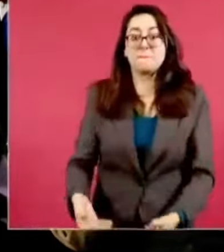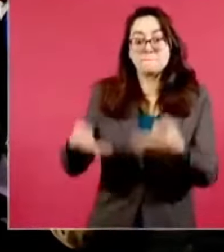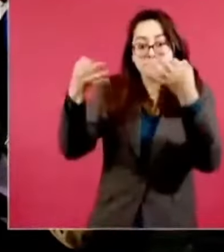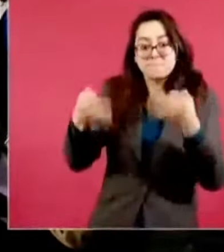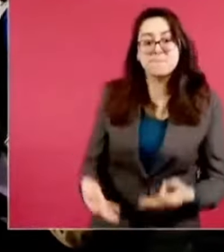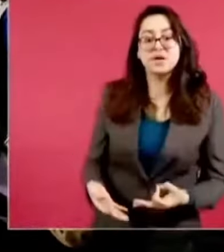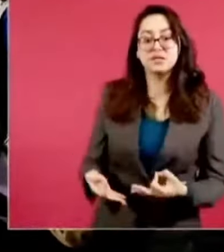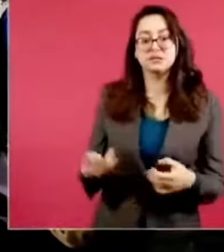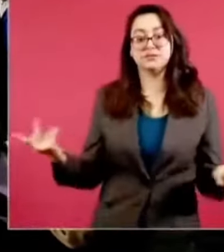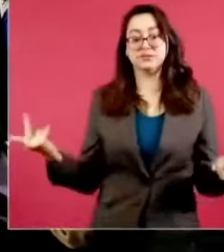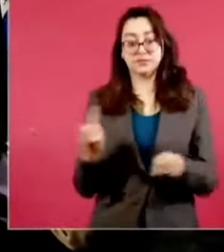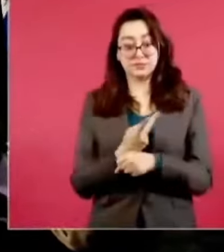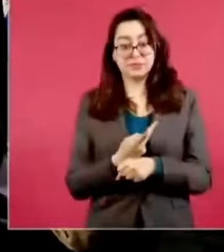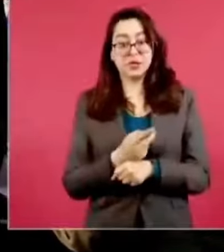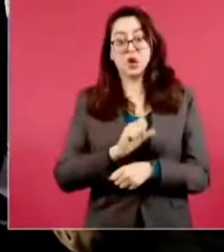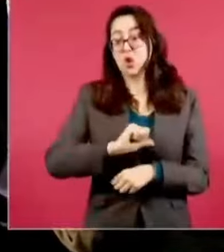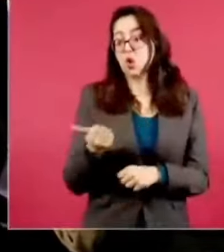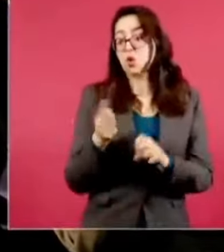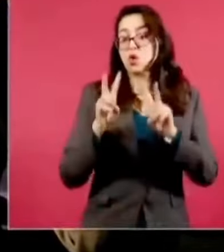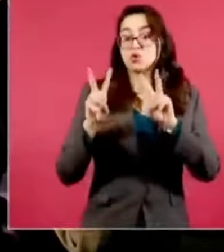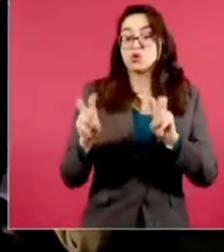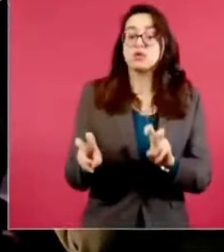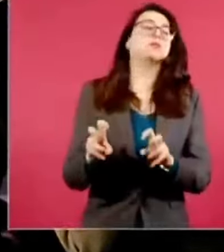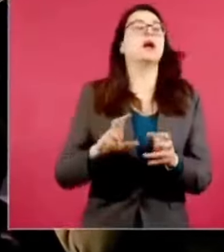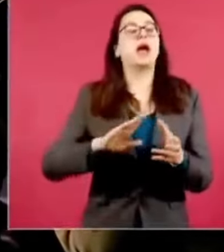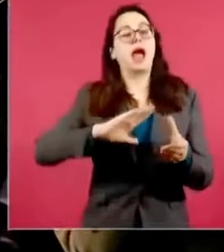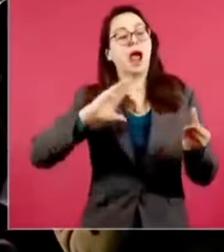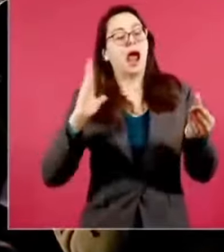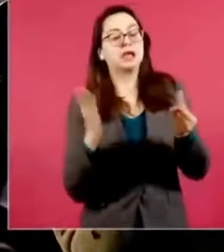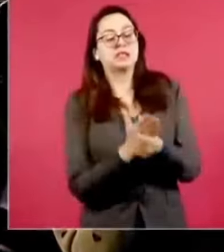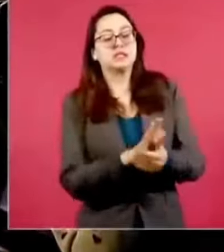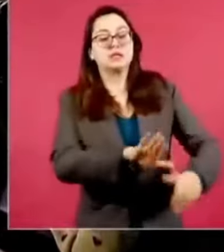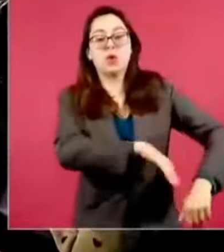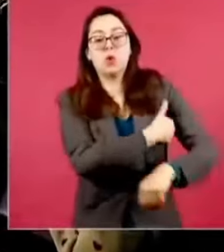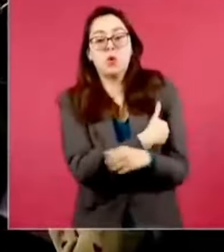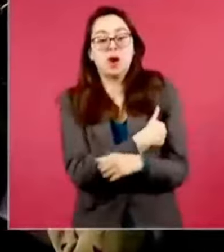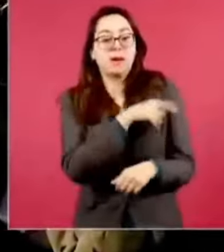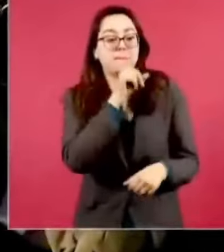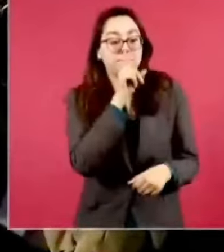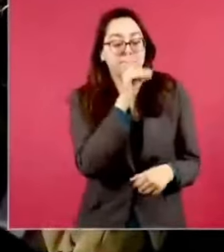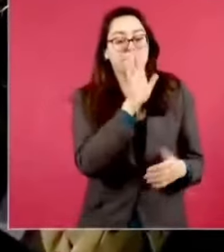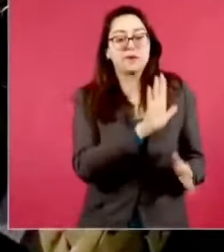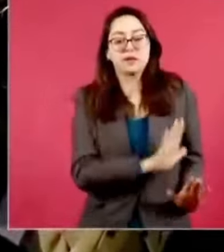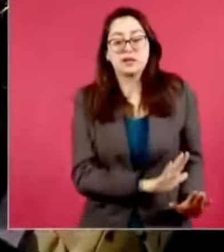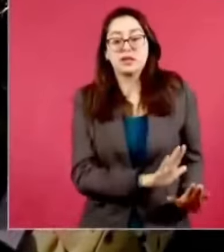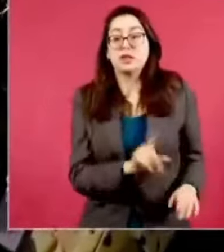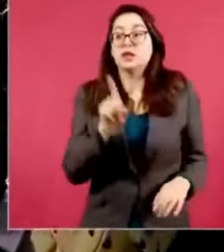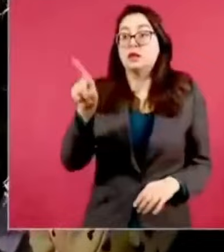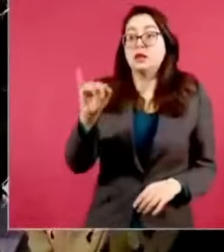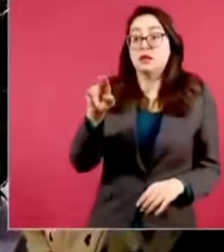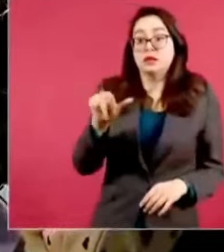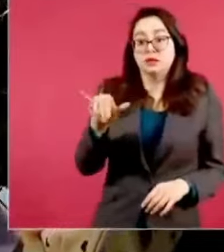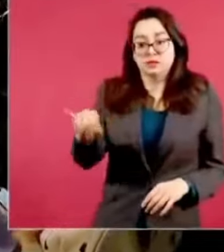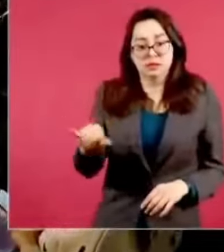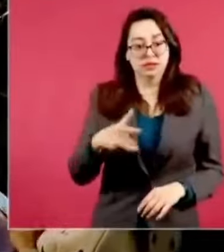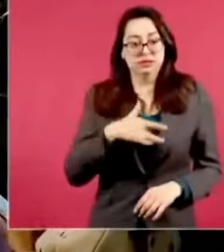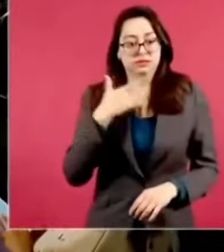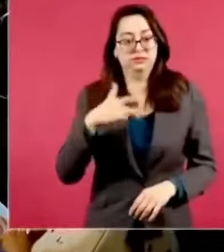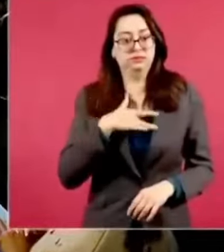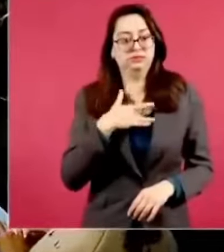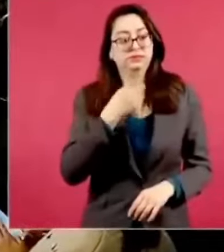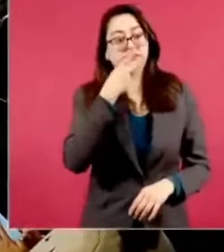se quieren desclasificar archivos, el Instituto de la Transparencia pues solamente sirve para autorizar, como decir sí o no, cuando la entidad te dijo